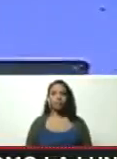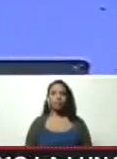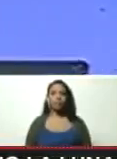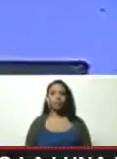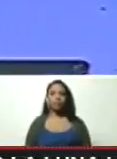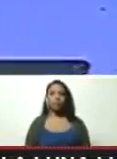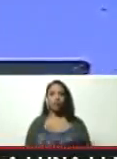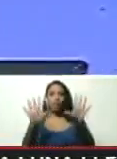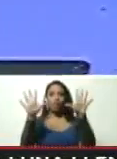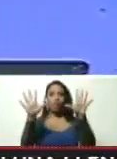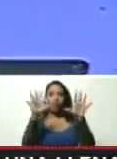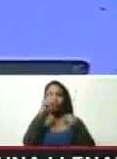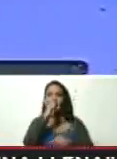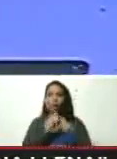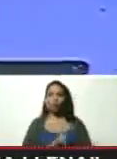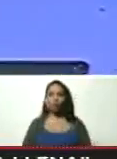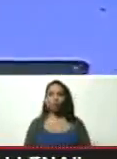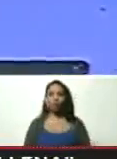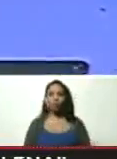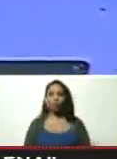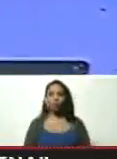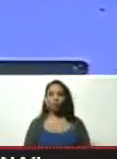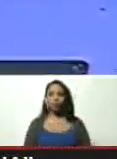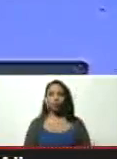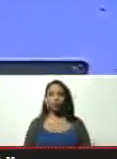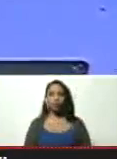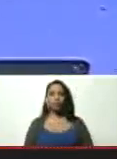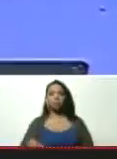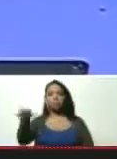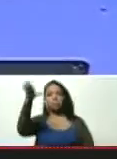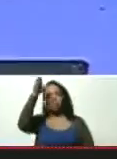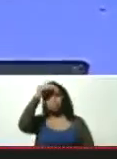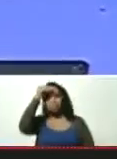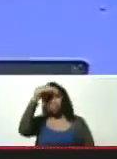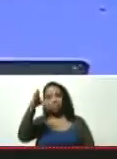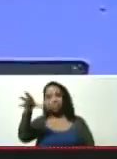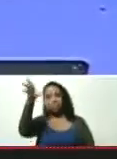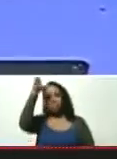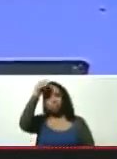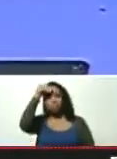Diez años de aprendizaje.